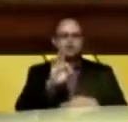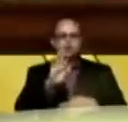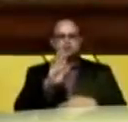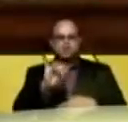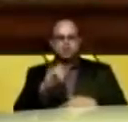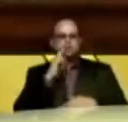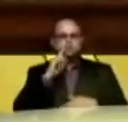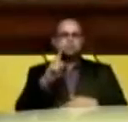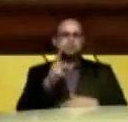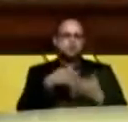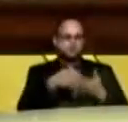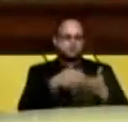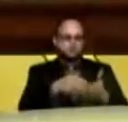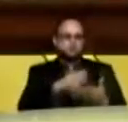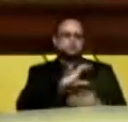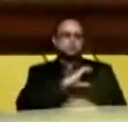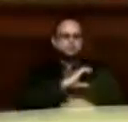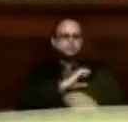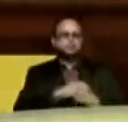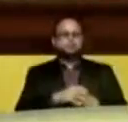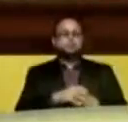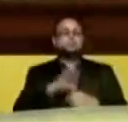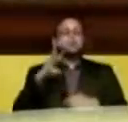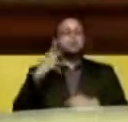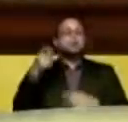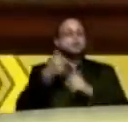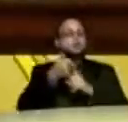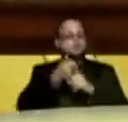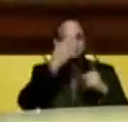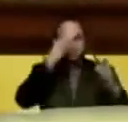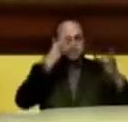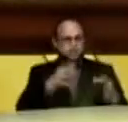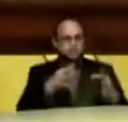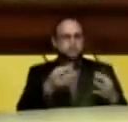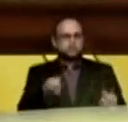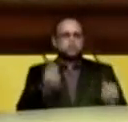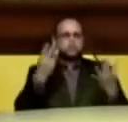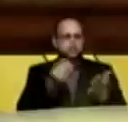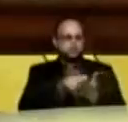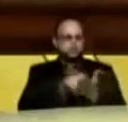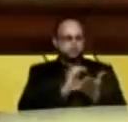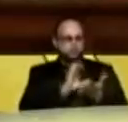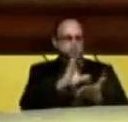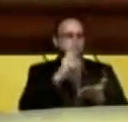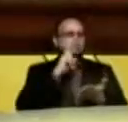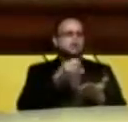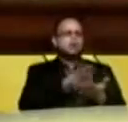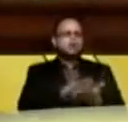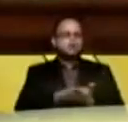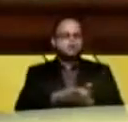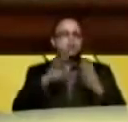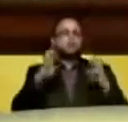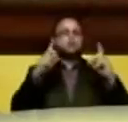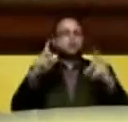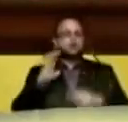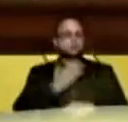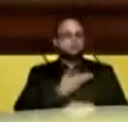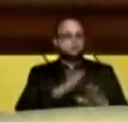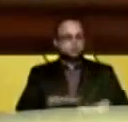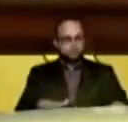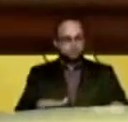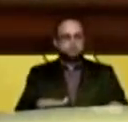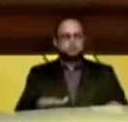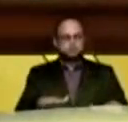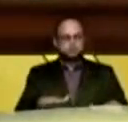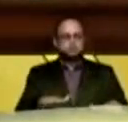en washington que se decide cuánto dieron para nuestras escuelas o para para educación de nuestros hijos y en washington ces decide